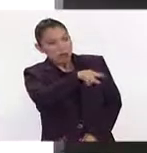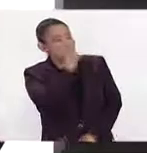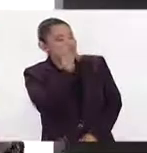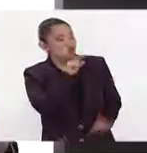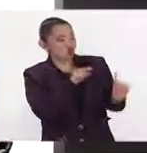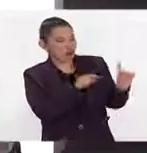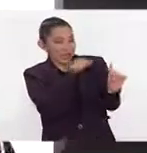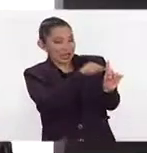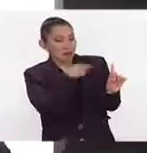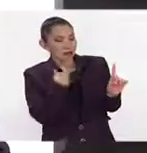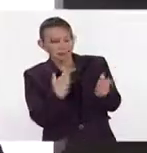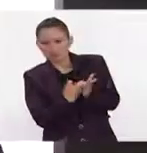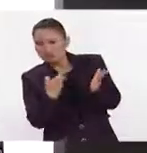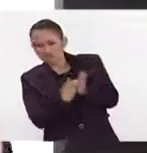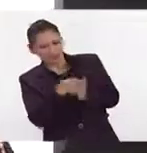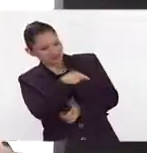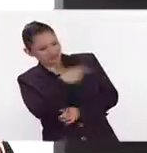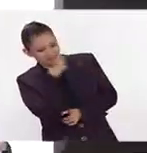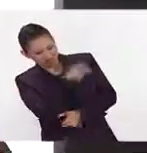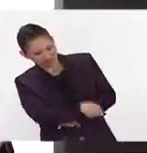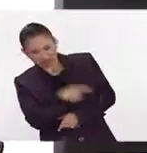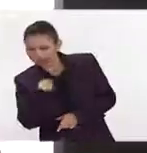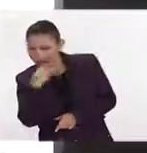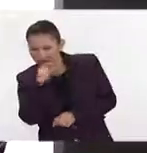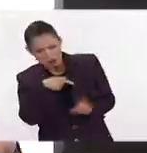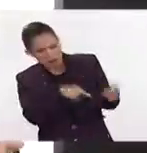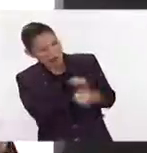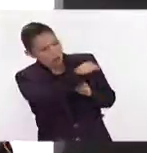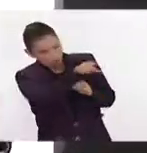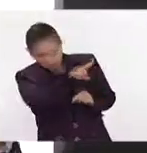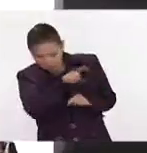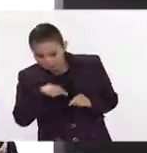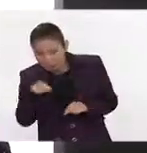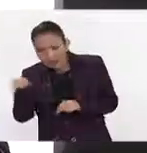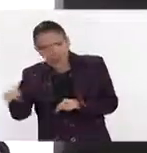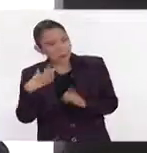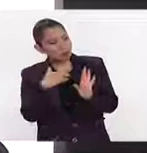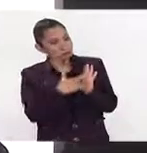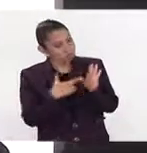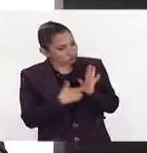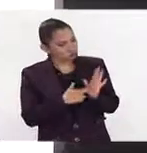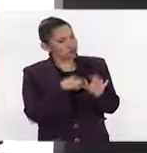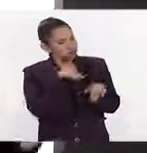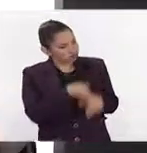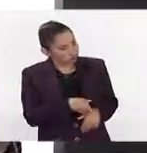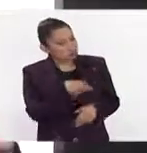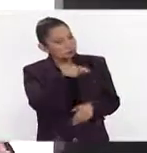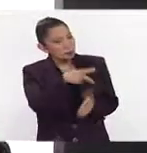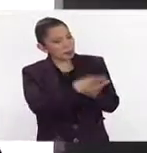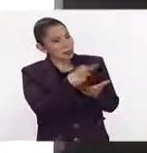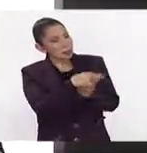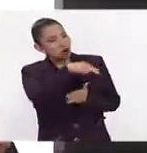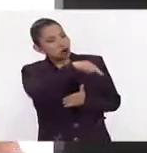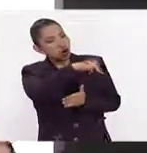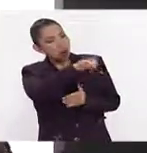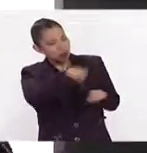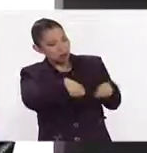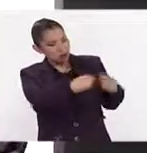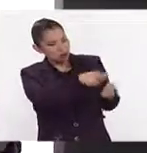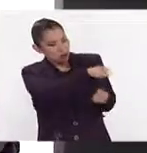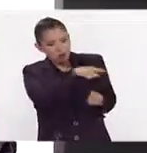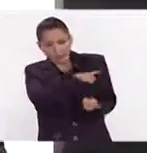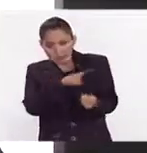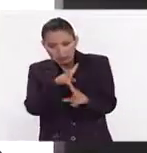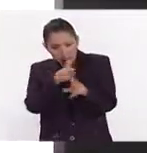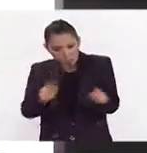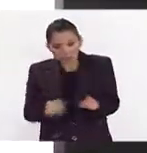ha sido criticada duramente en los medios de comunicación por no actuar de acuerdo con el premio Nobel que se le fue otorgado.